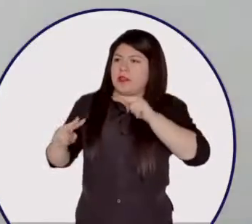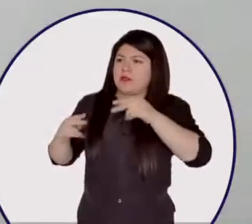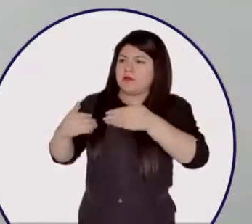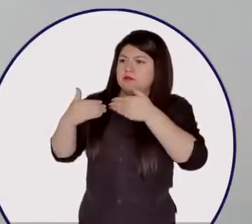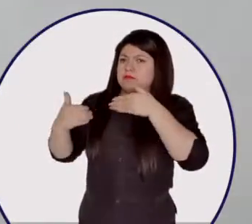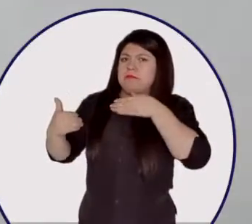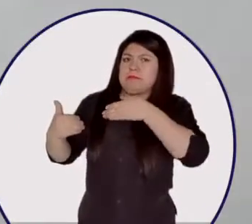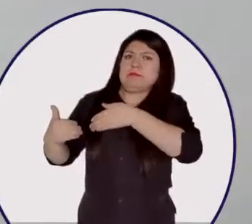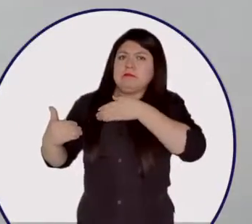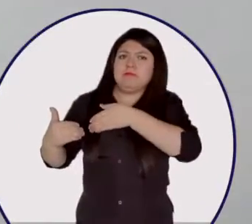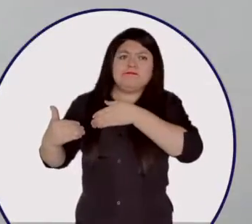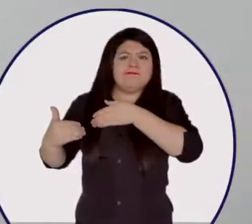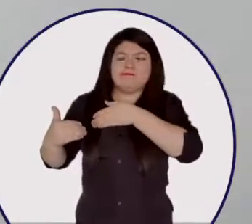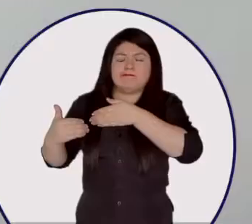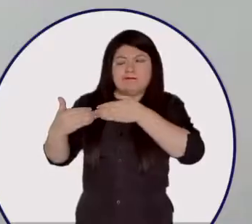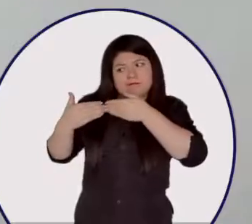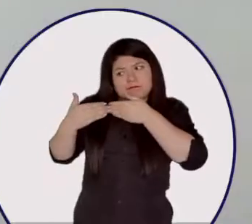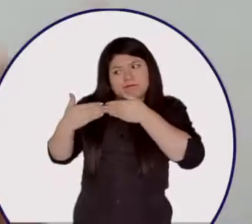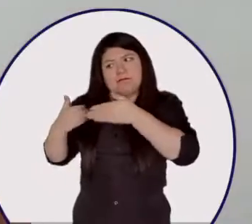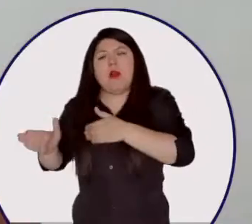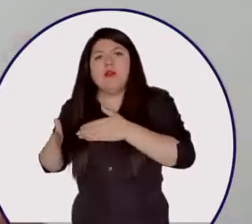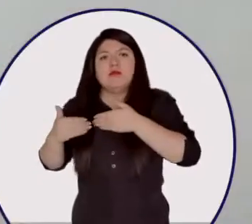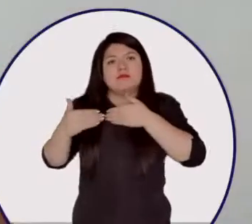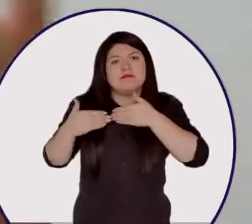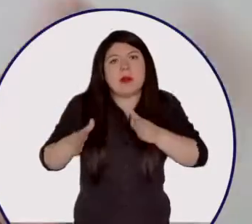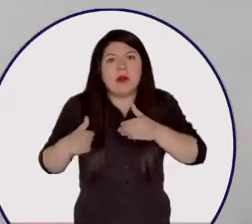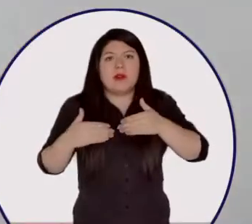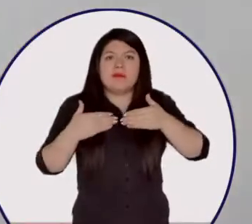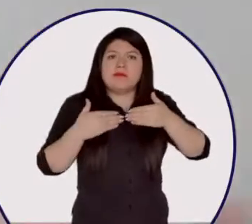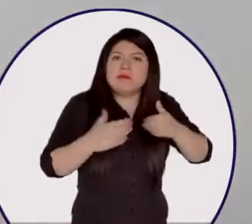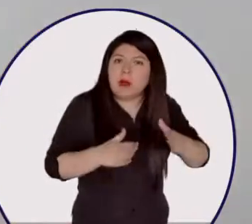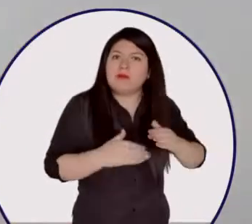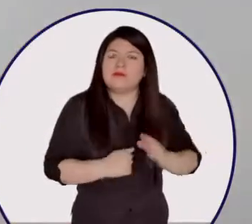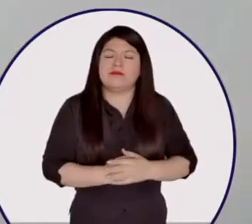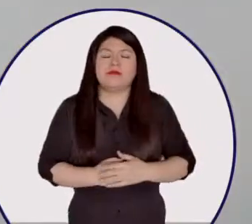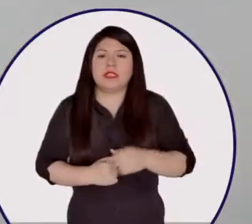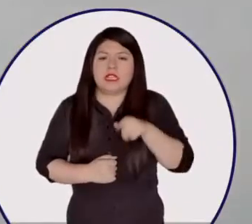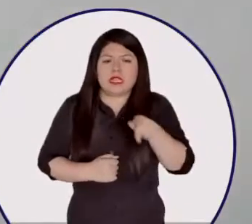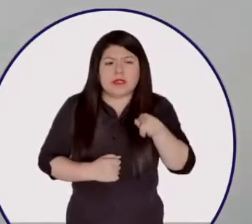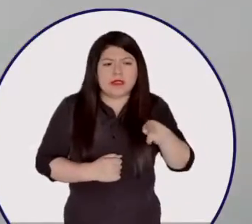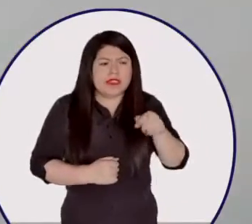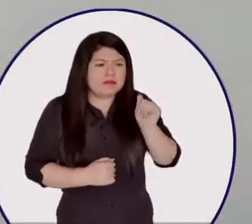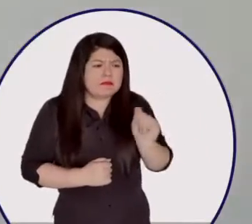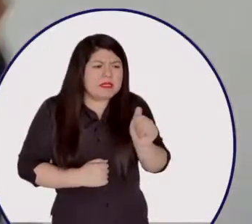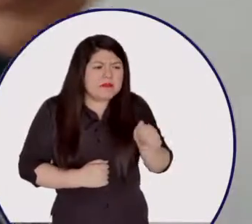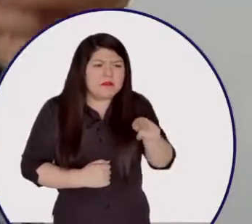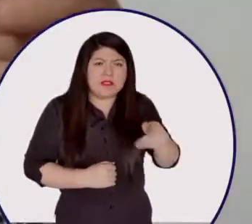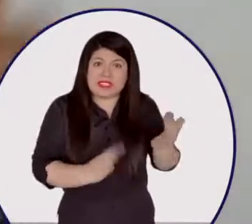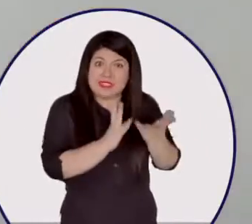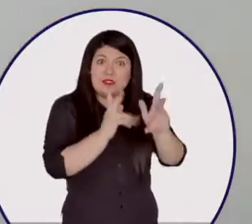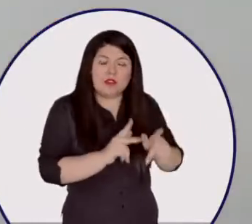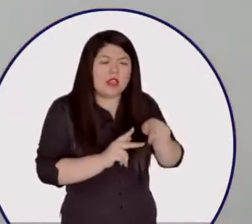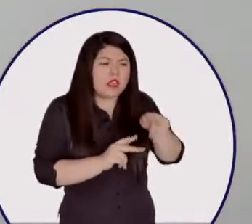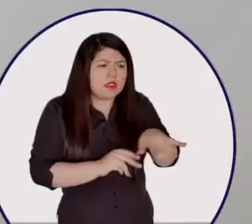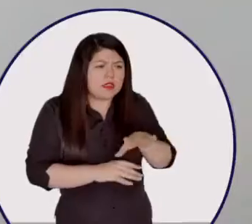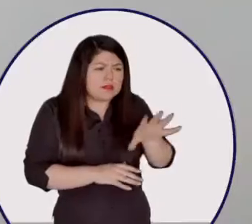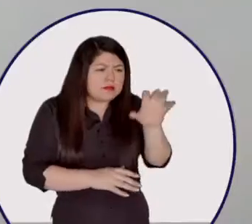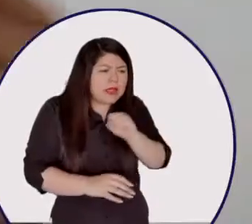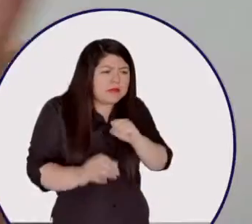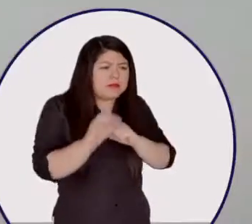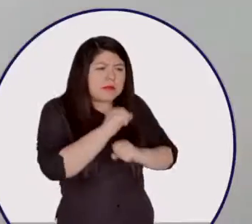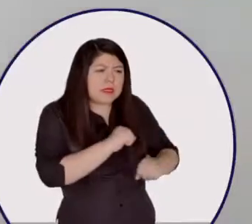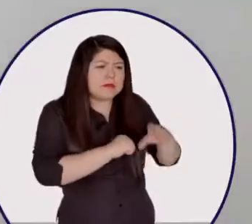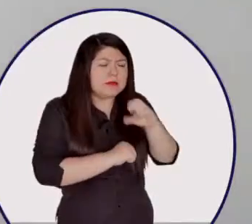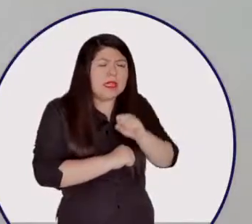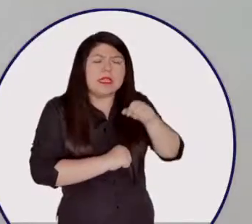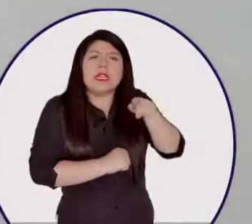con el estudiante de acuerdo a sus intereses, a sus motivaciones y aquellas cosas que facilitan que ese estudiante pueda